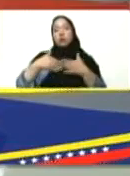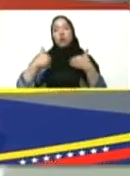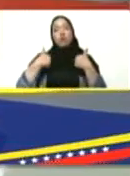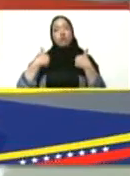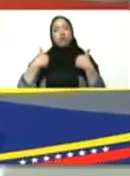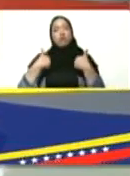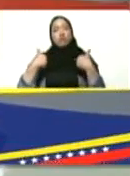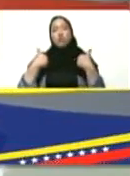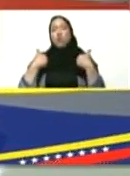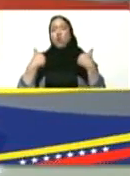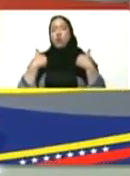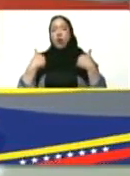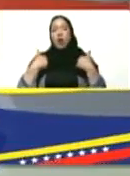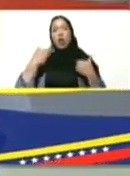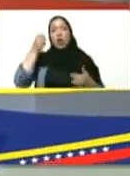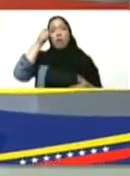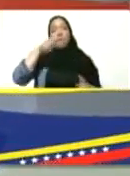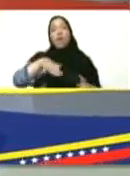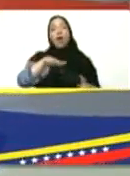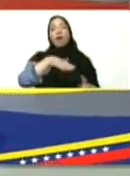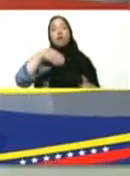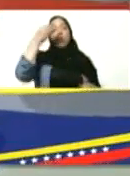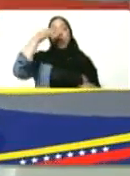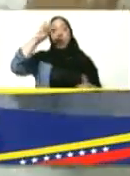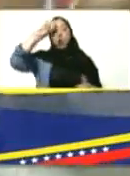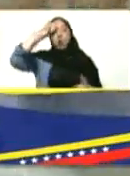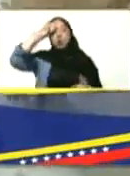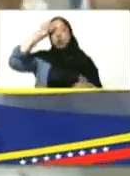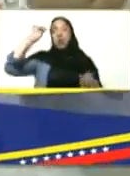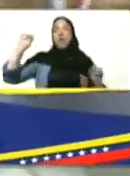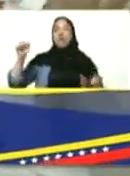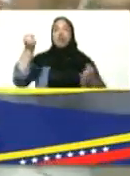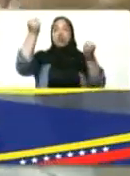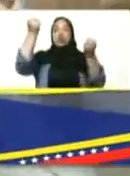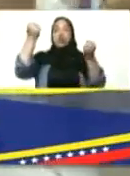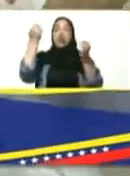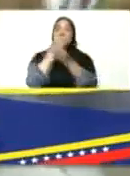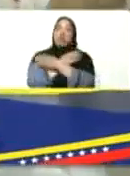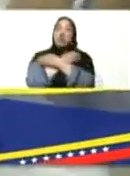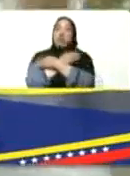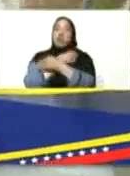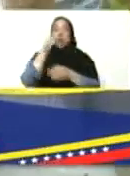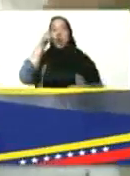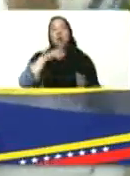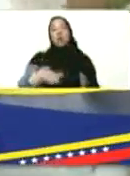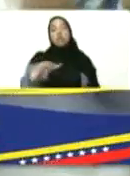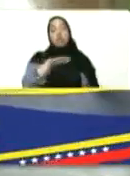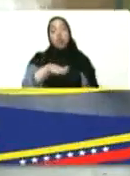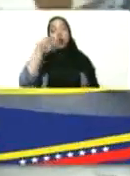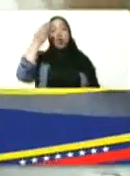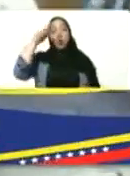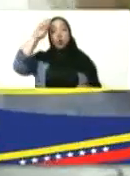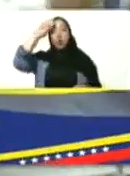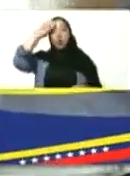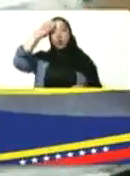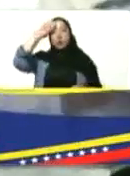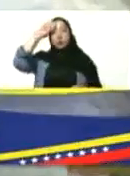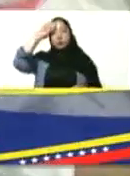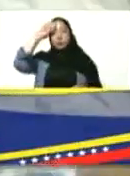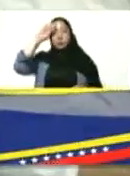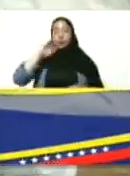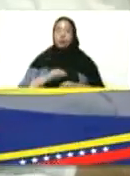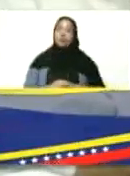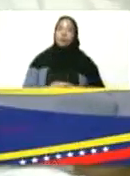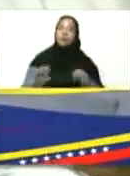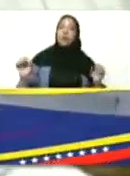torturado y persigue a Cuba. Gran victoria de Cuba. Felicidades al pueblo de Cuba. Es una